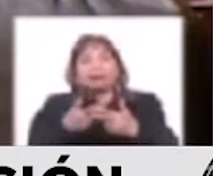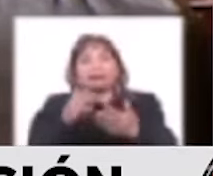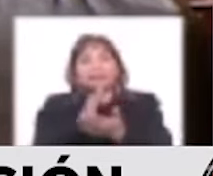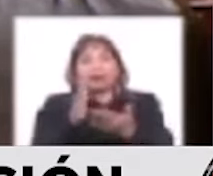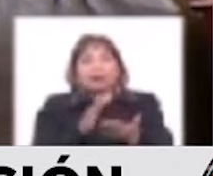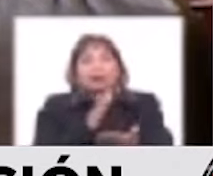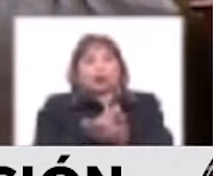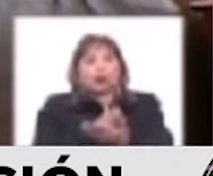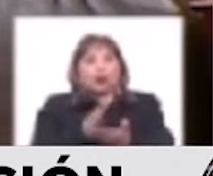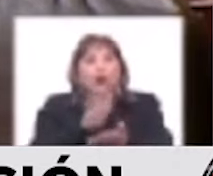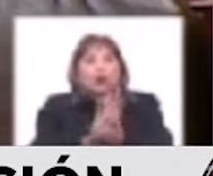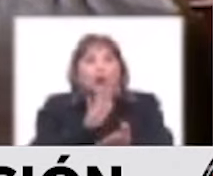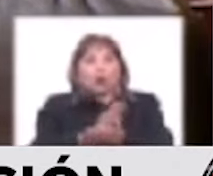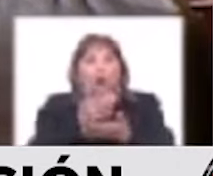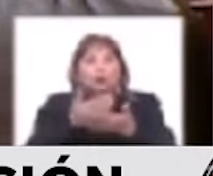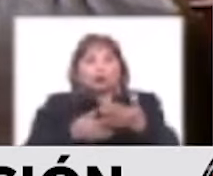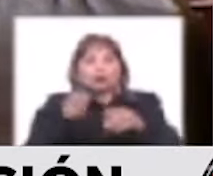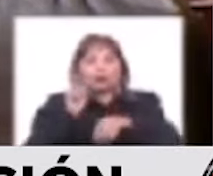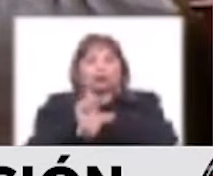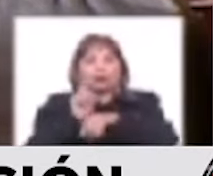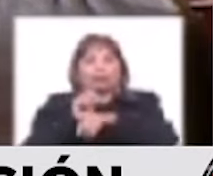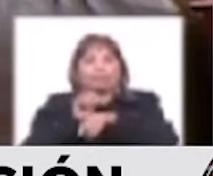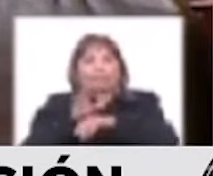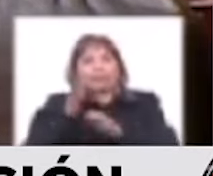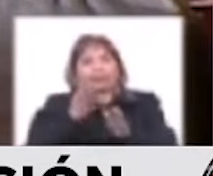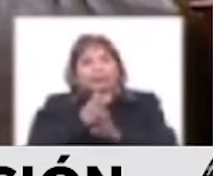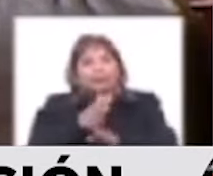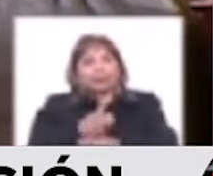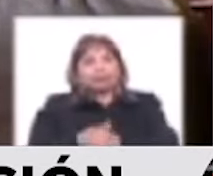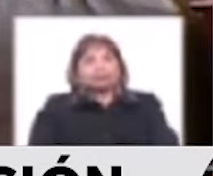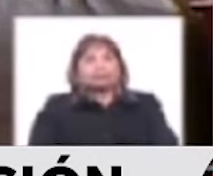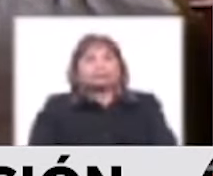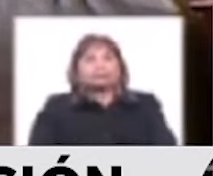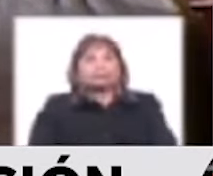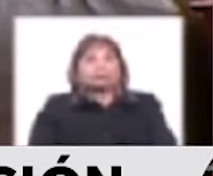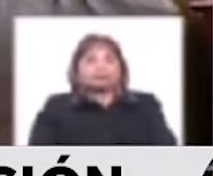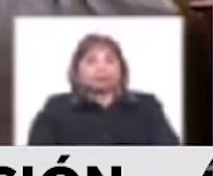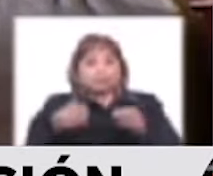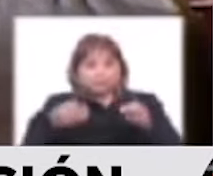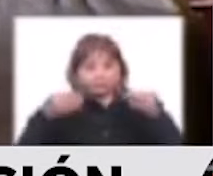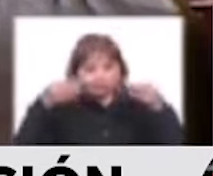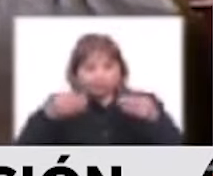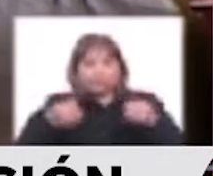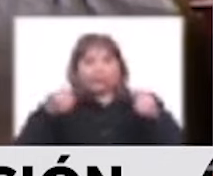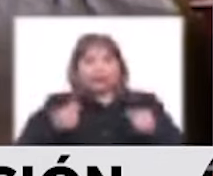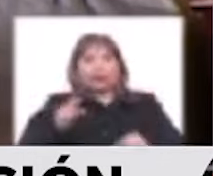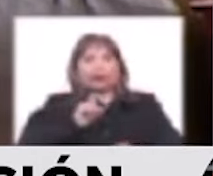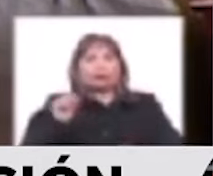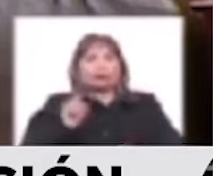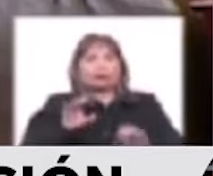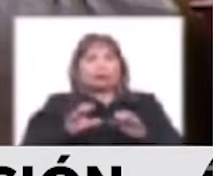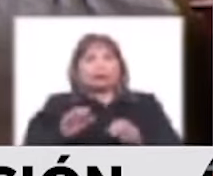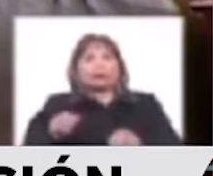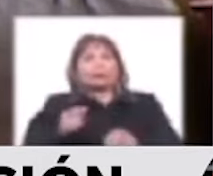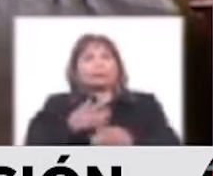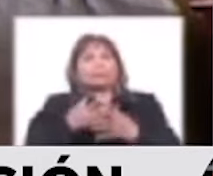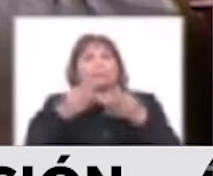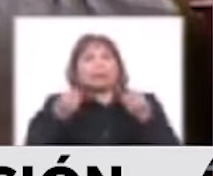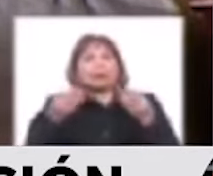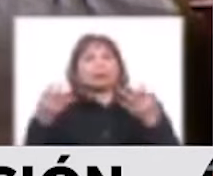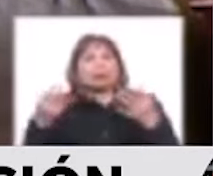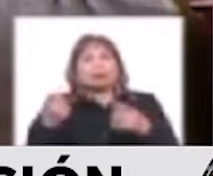del congresista Hitler Saavedra de Somos Perú, quien al retirar esta firma pues ha hecho que esta moción